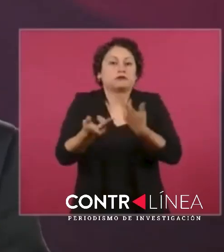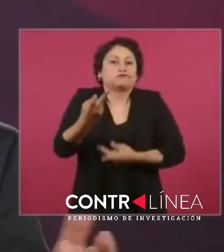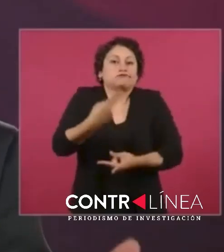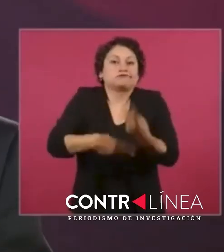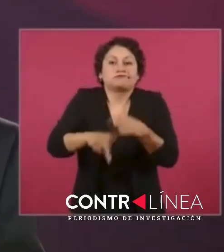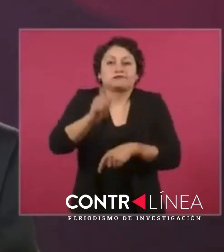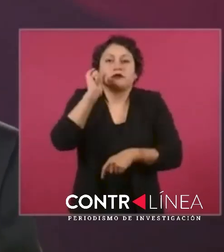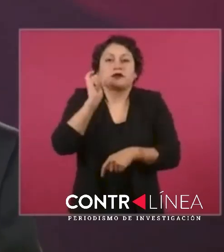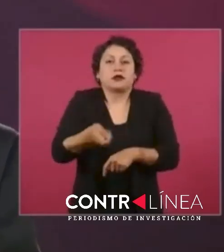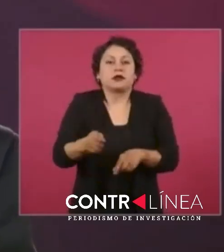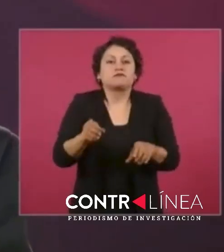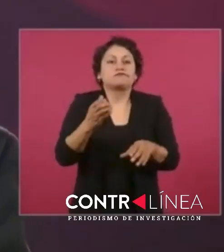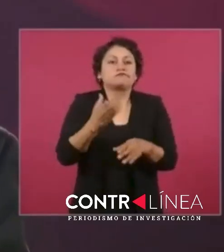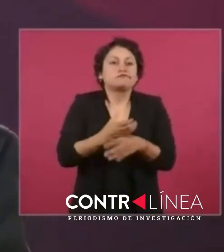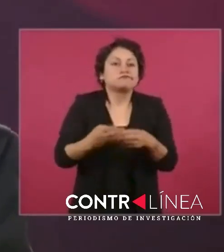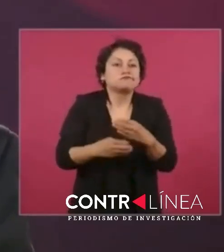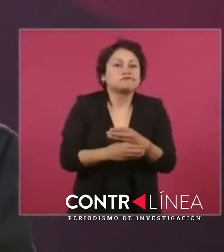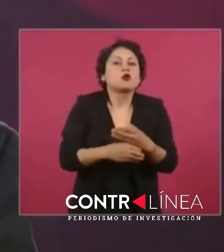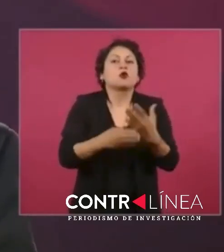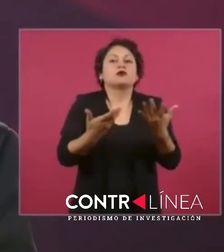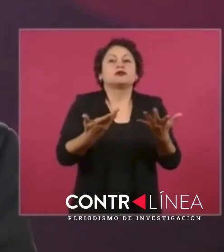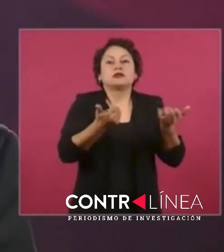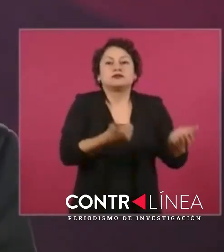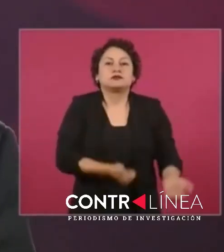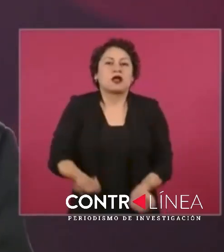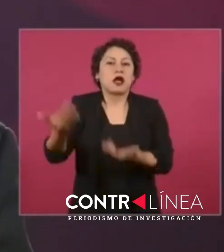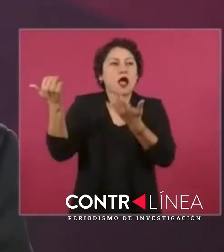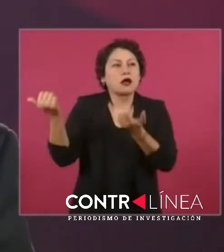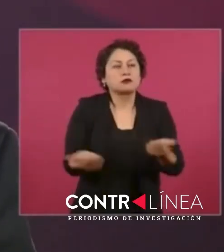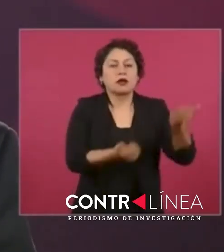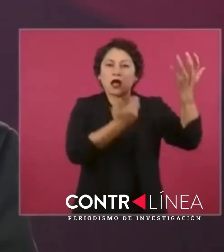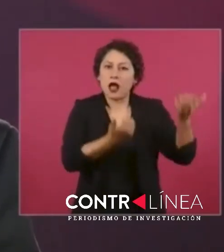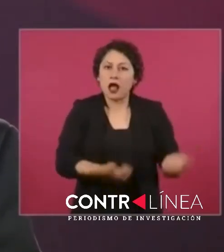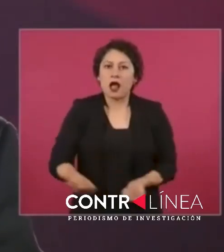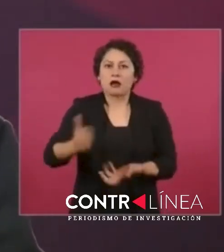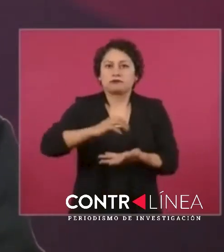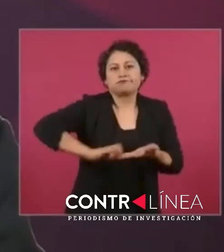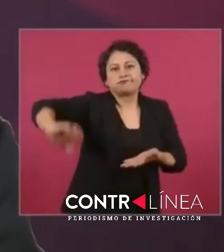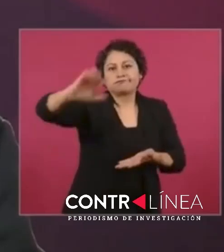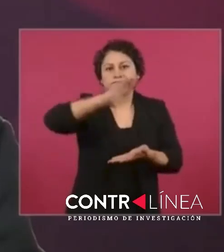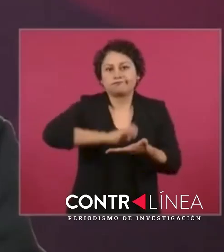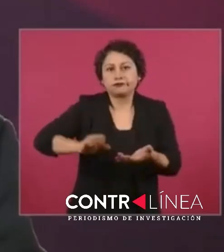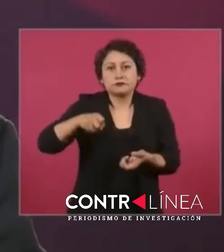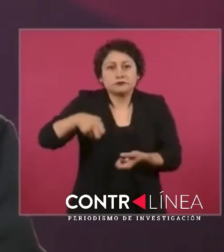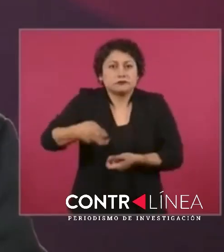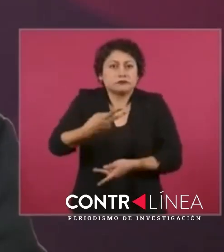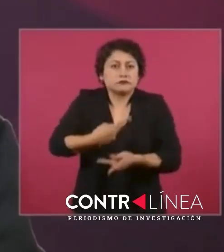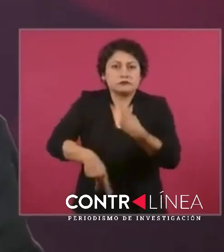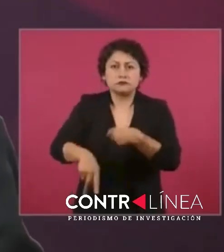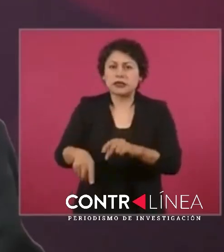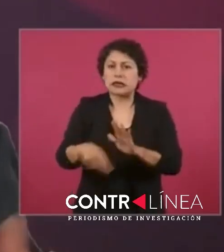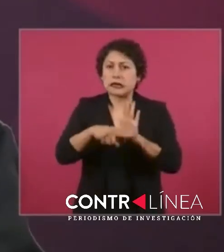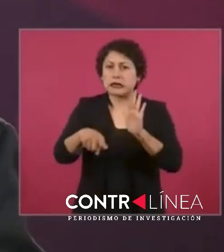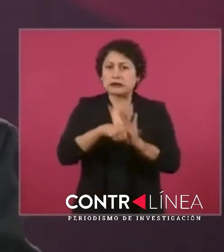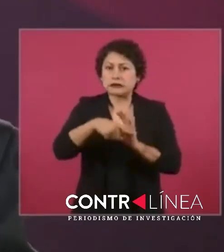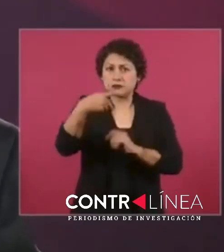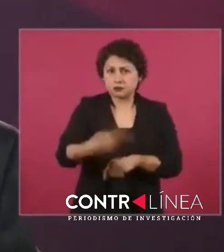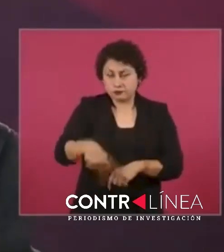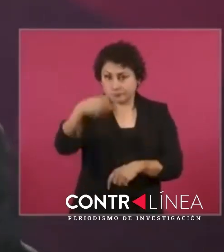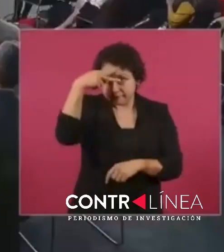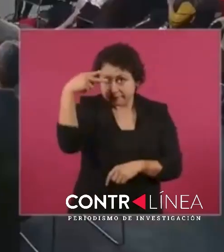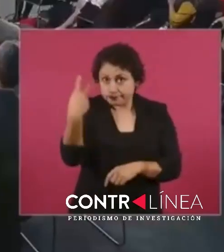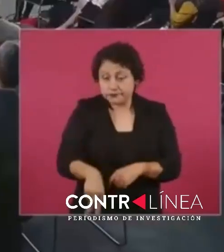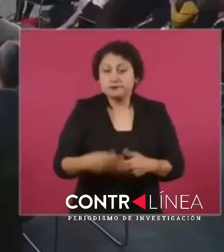de extracción, de esclavitud y despojo que pues afectaba a la mayoría de la población. Y gracias a denuncias como